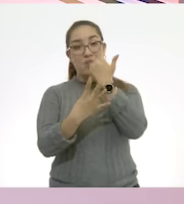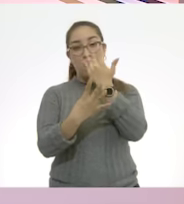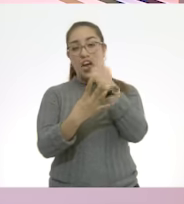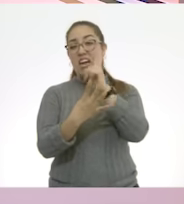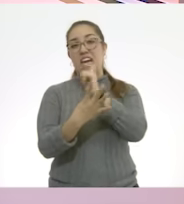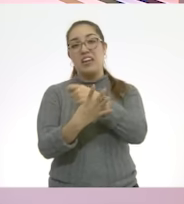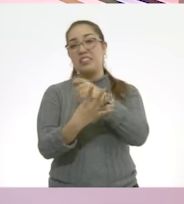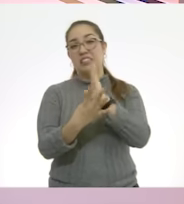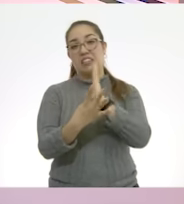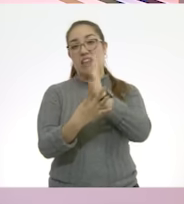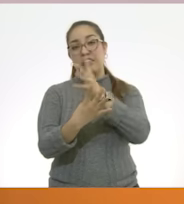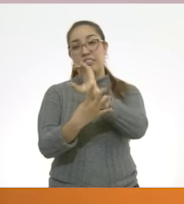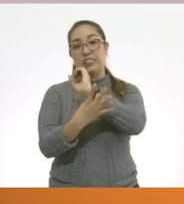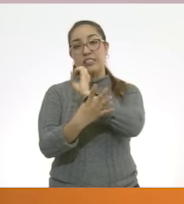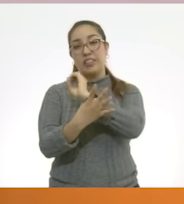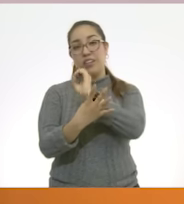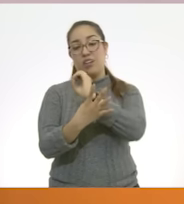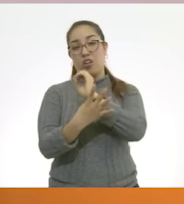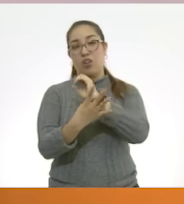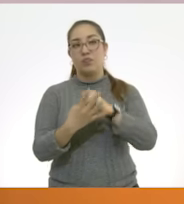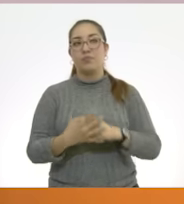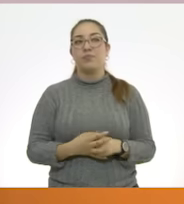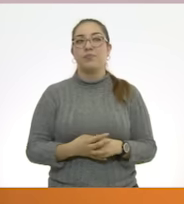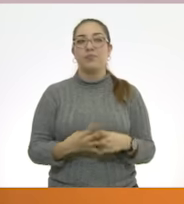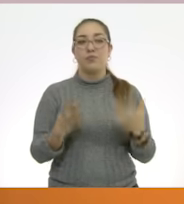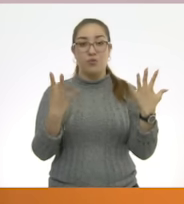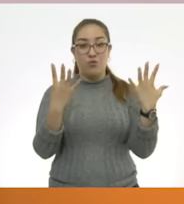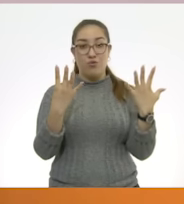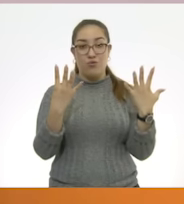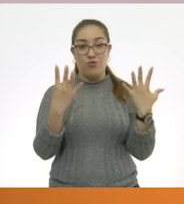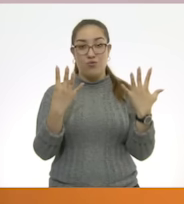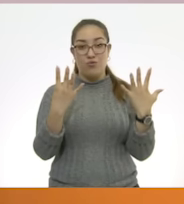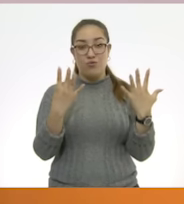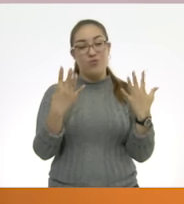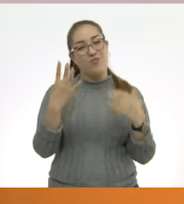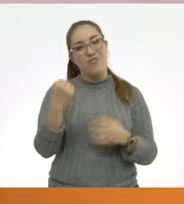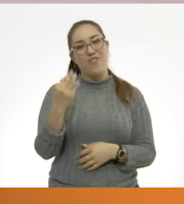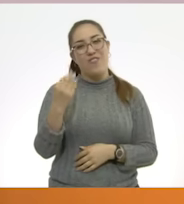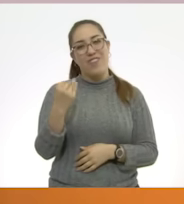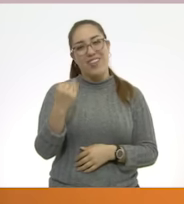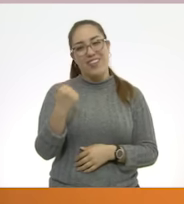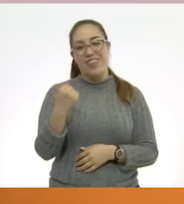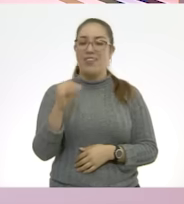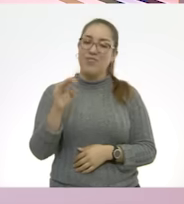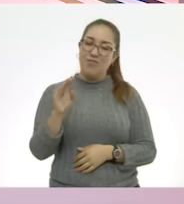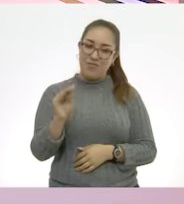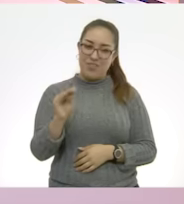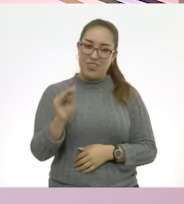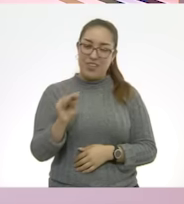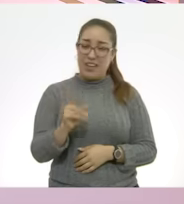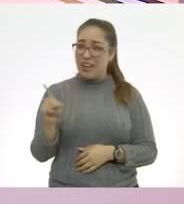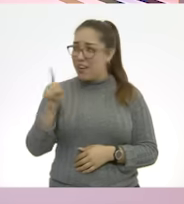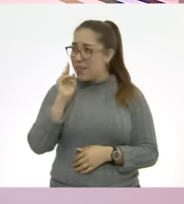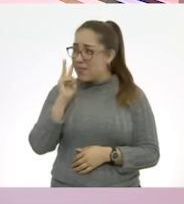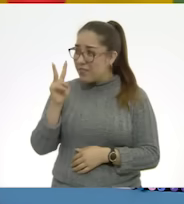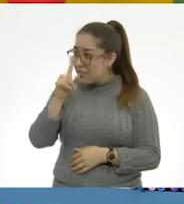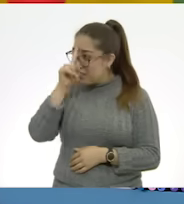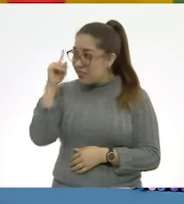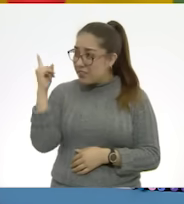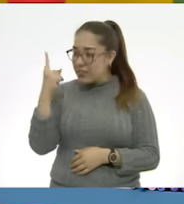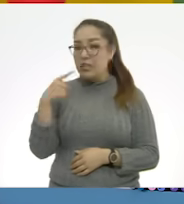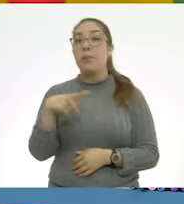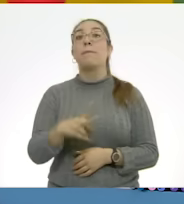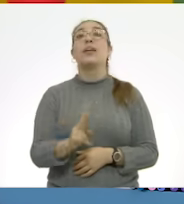unidades, pero tengo 9 decenas. Es un 90. ¿Viste qué fácil es aprenderte la tabla del 9? Es muy fácil. ¿Pero qué